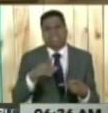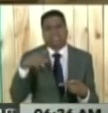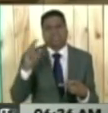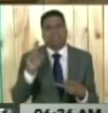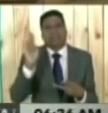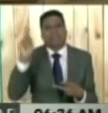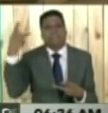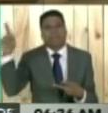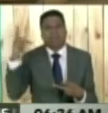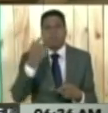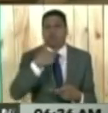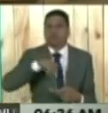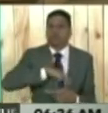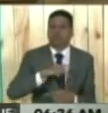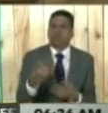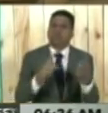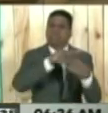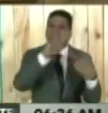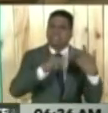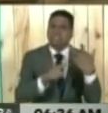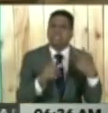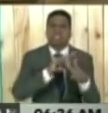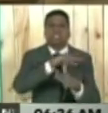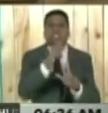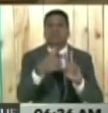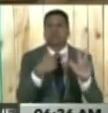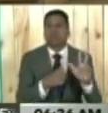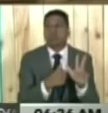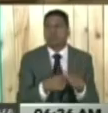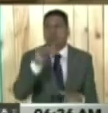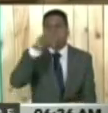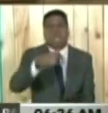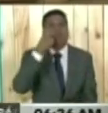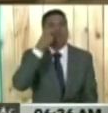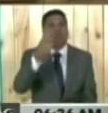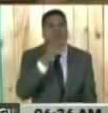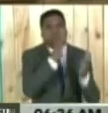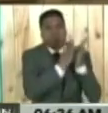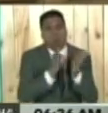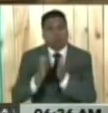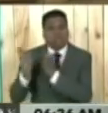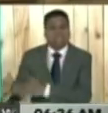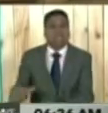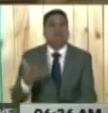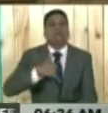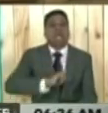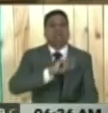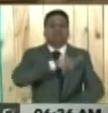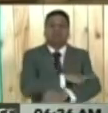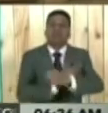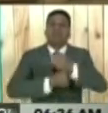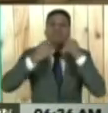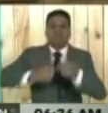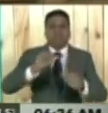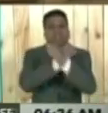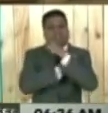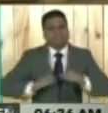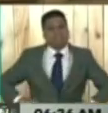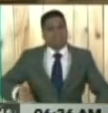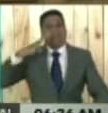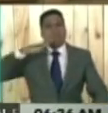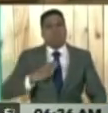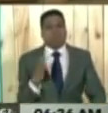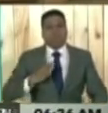nosotros no somos ni Honduras, ni Paraguay, ni Brasil. Aquí hay un pueblo organizado, aquí hay una Fuerza Armada Bolivariana, aquí